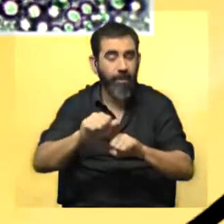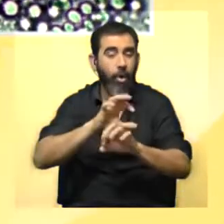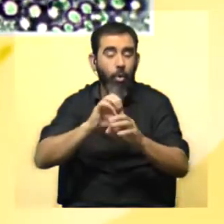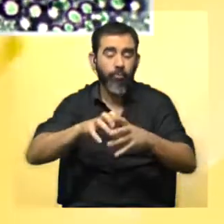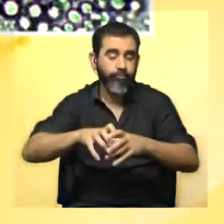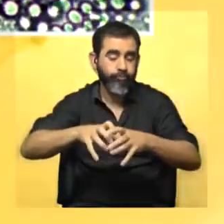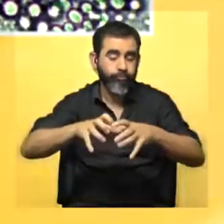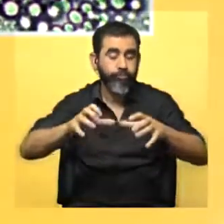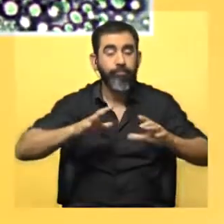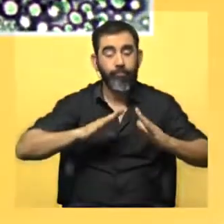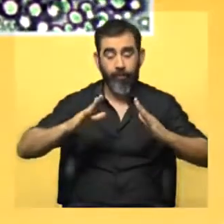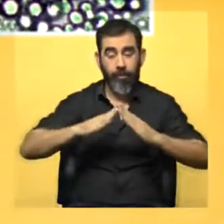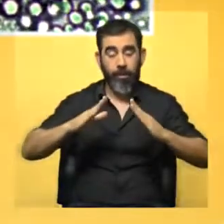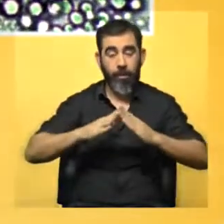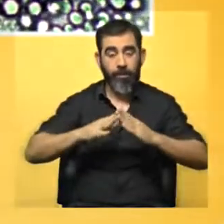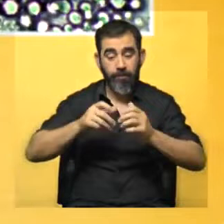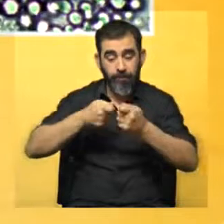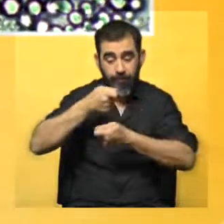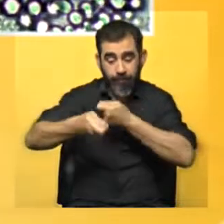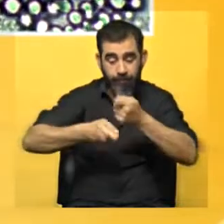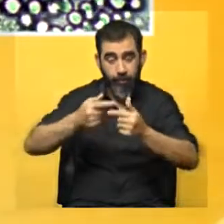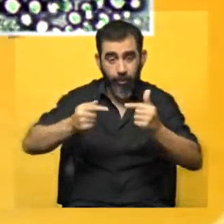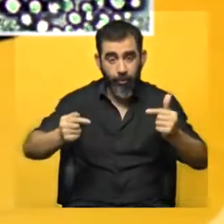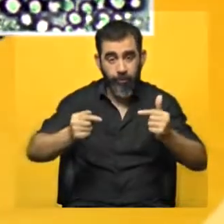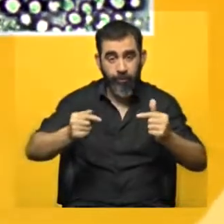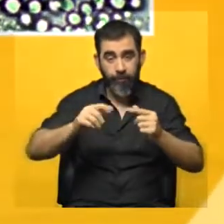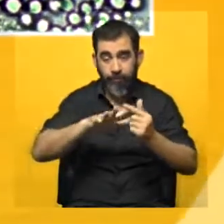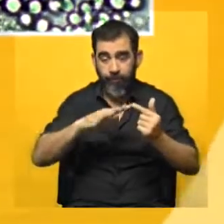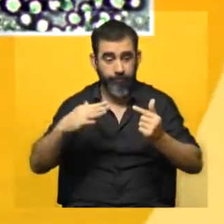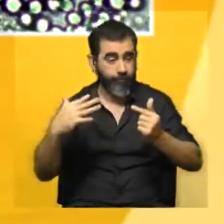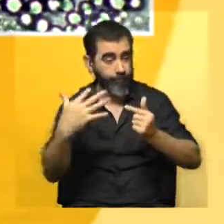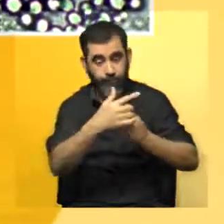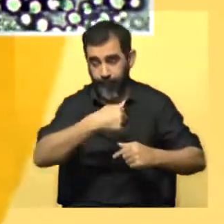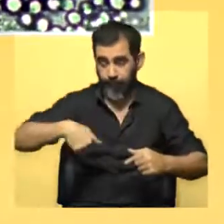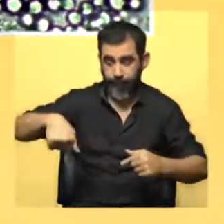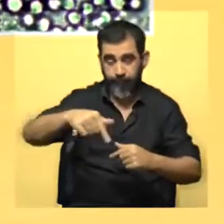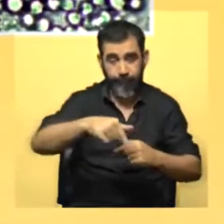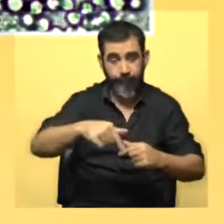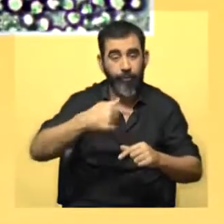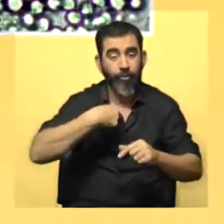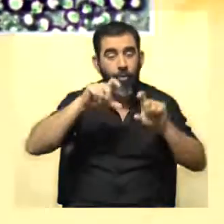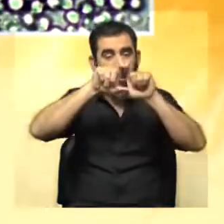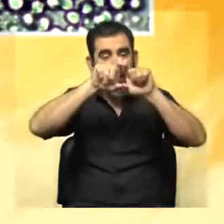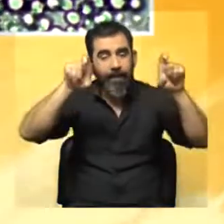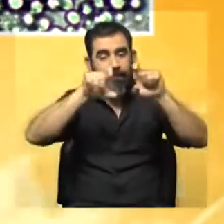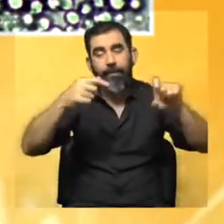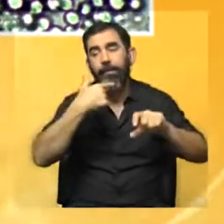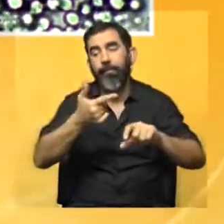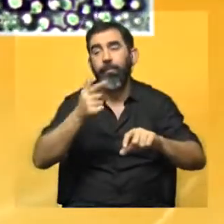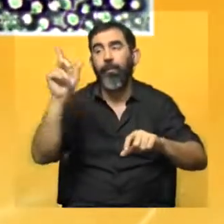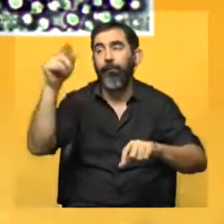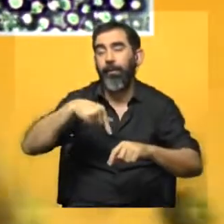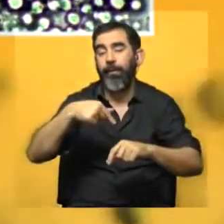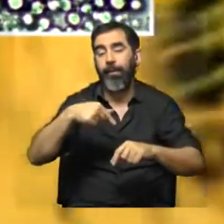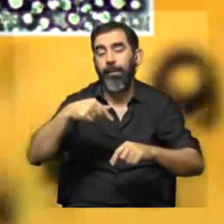su casa, está incorporando los microorganismos que están alrededor nuestro. Por más que uno aplique una receta que venga